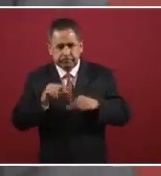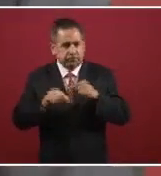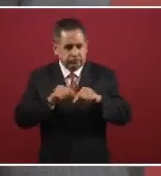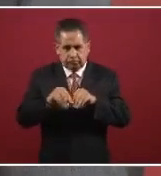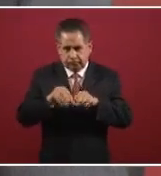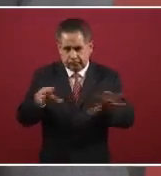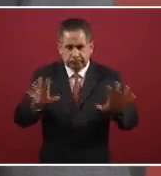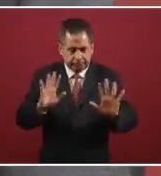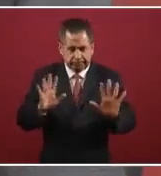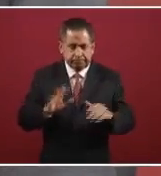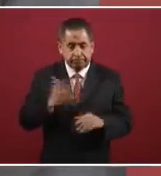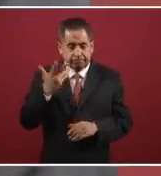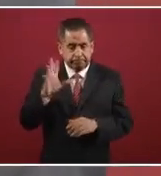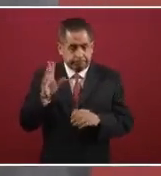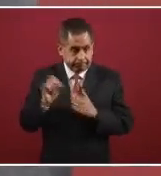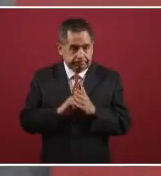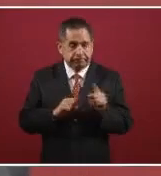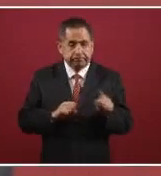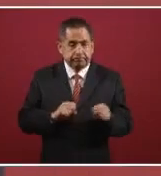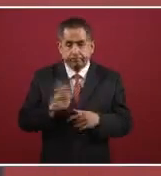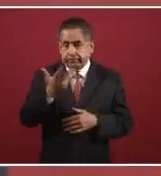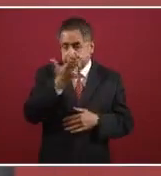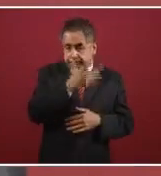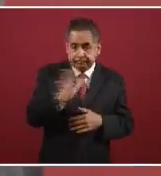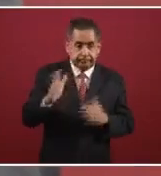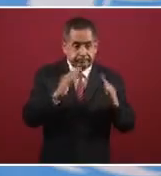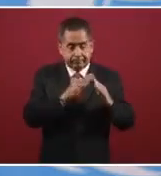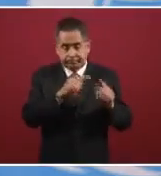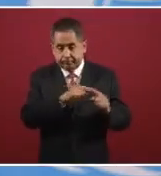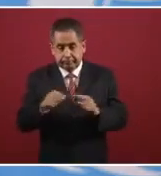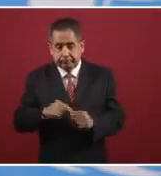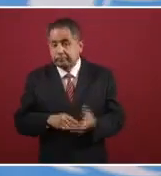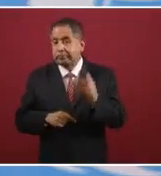las acciones. De cada 10 hogares, 9